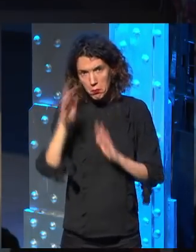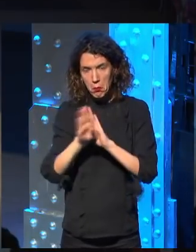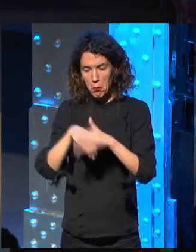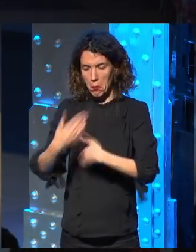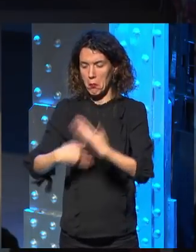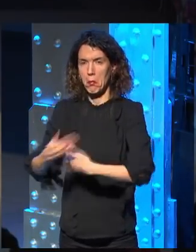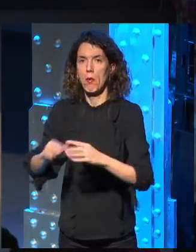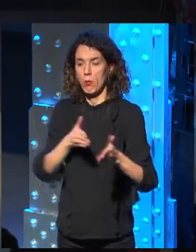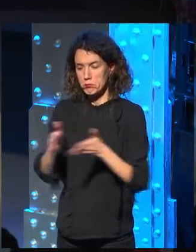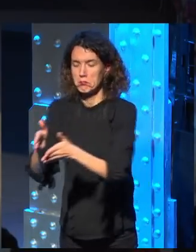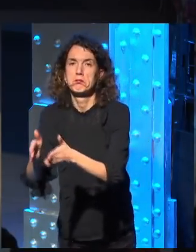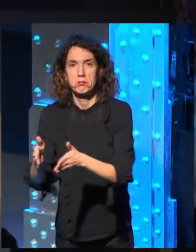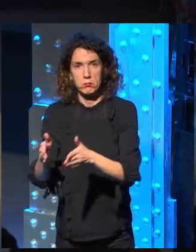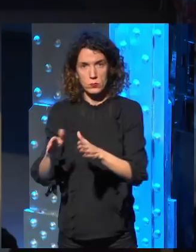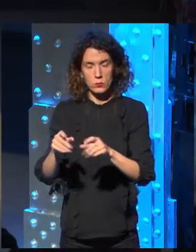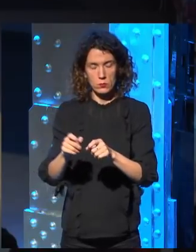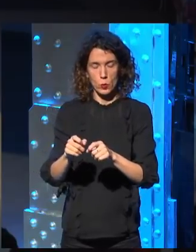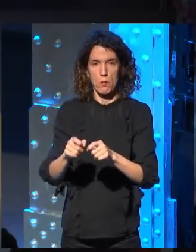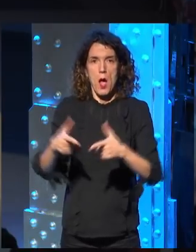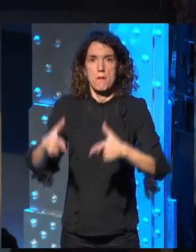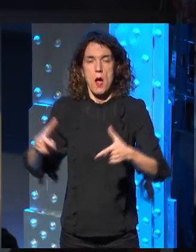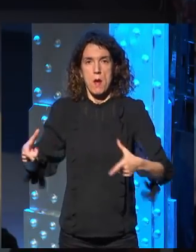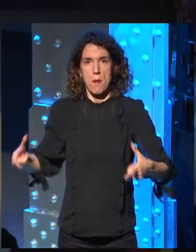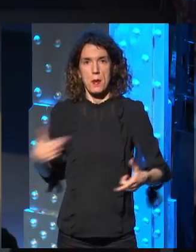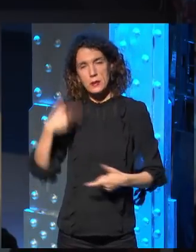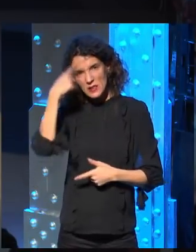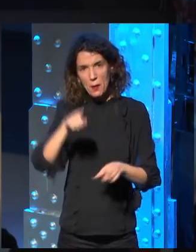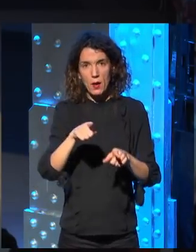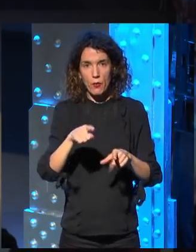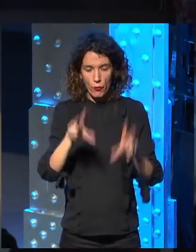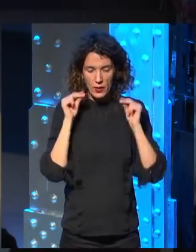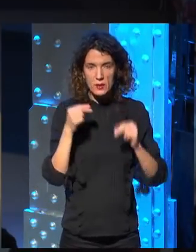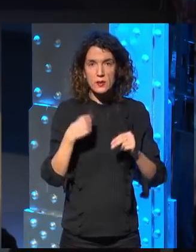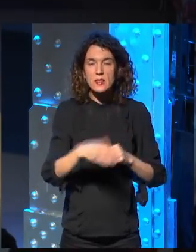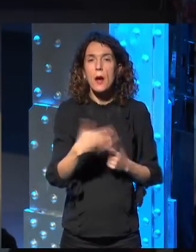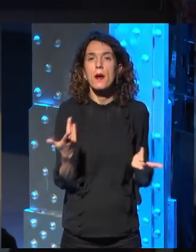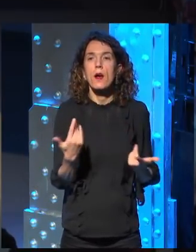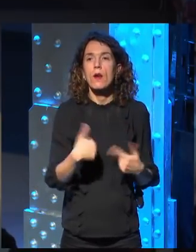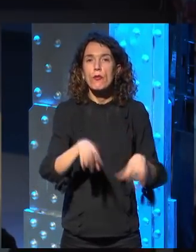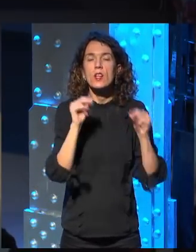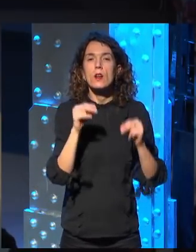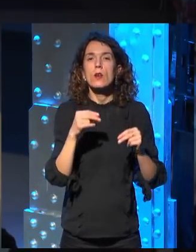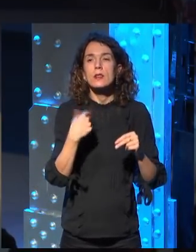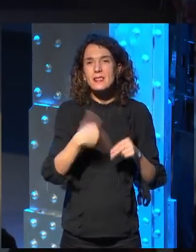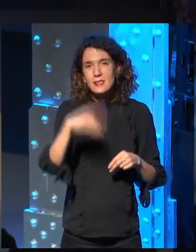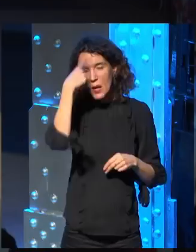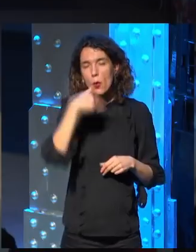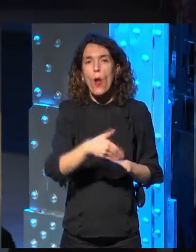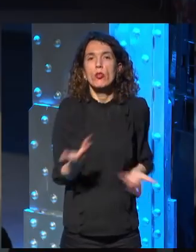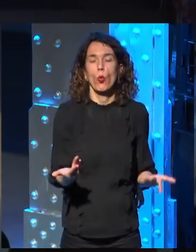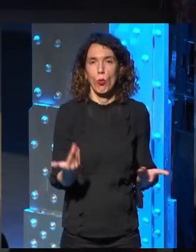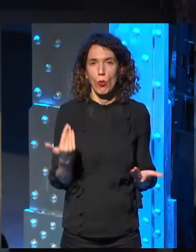iba aumentando y dices, ¿cuándo llegas a saber que has terminado? Al final, cuando yo